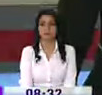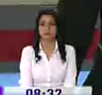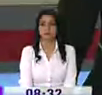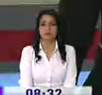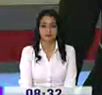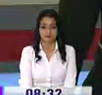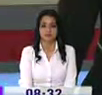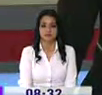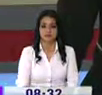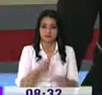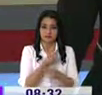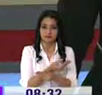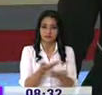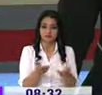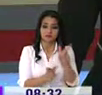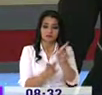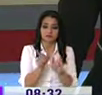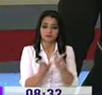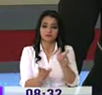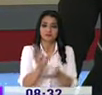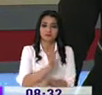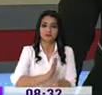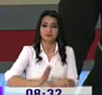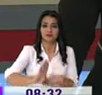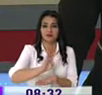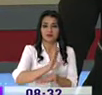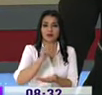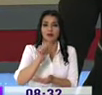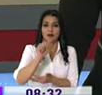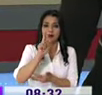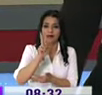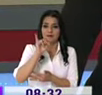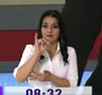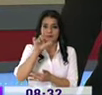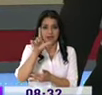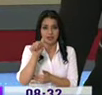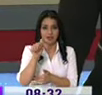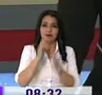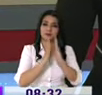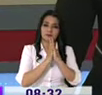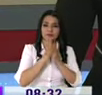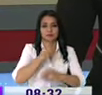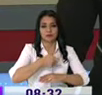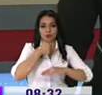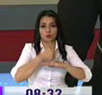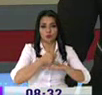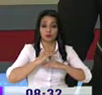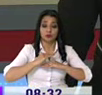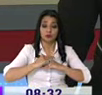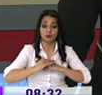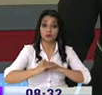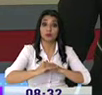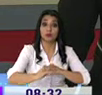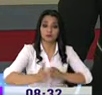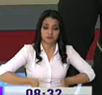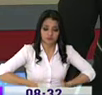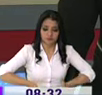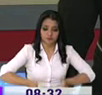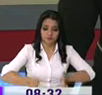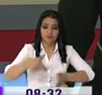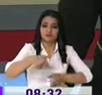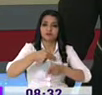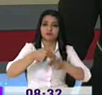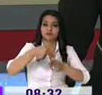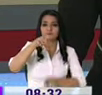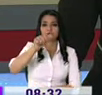Les contamos que los moradores de la ciudadela Germán Ávila Saá solicitan a las autoridades la pavimentación de la calle Pungalá, misma que se